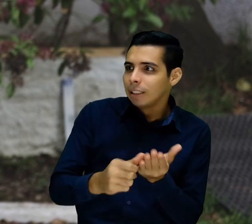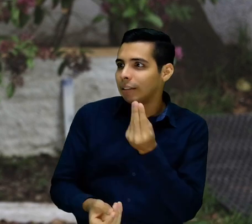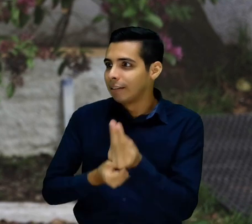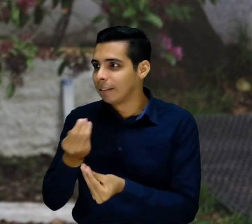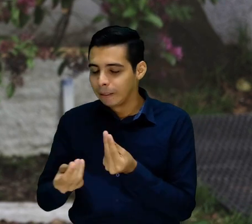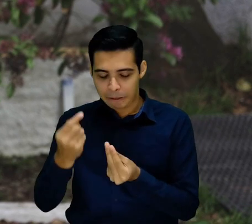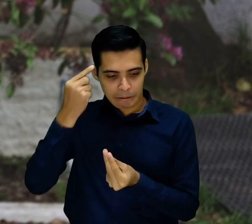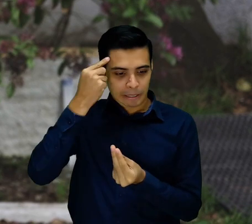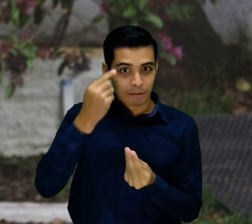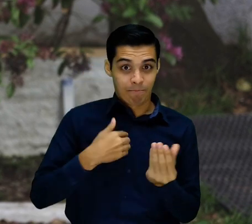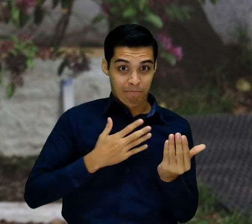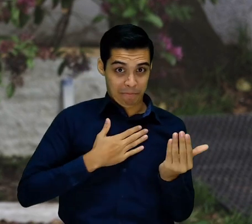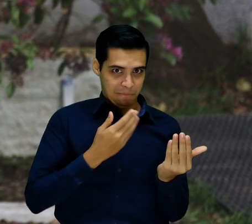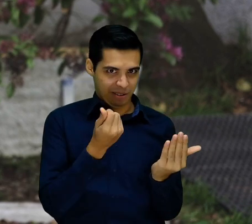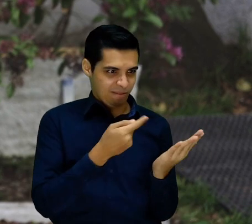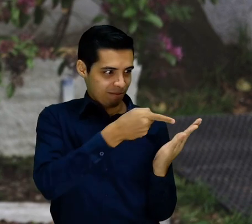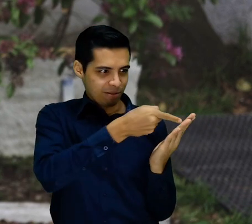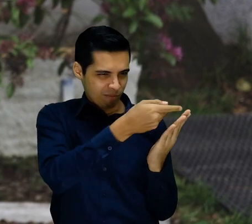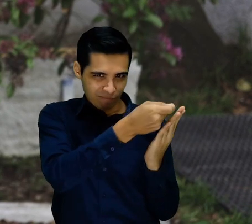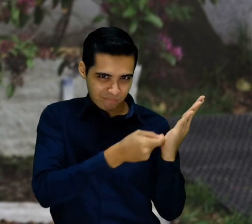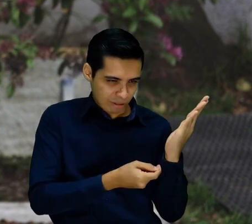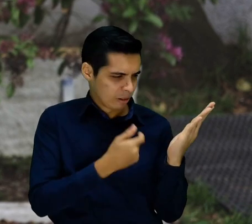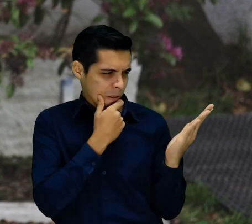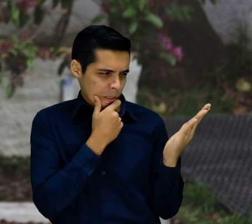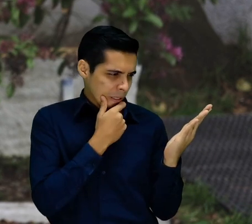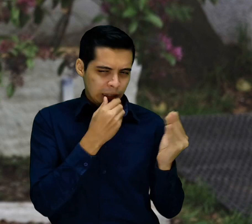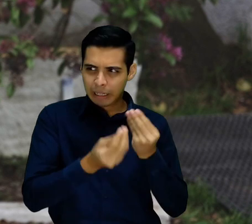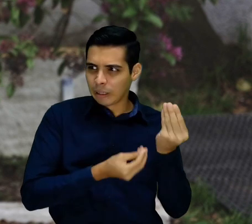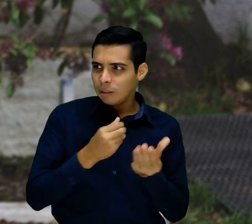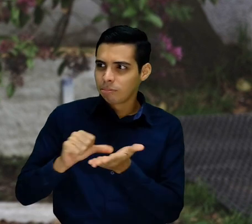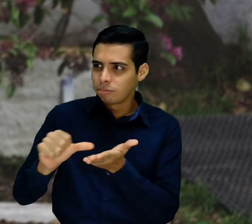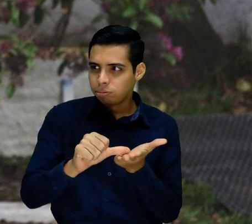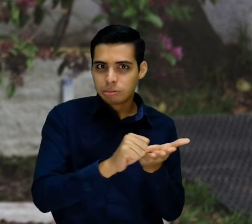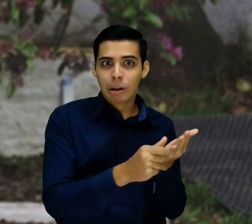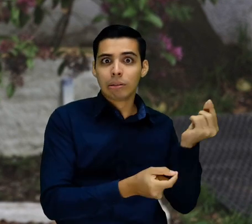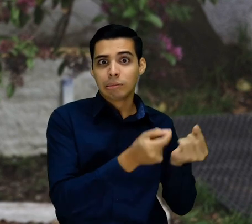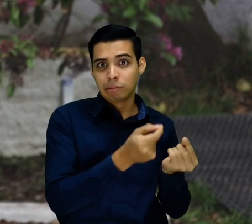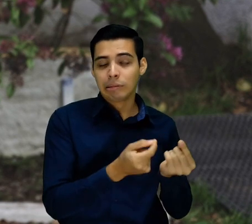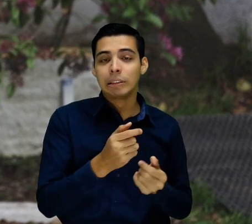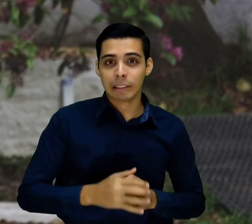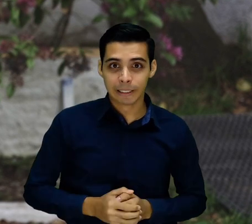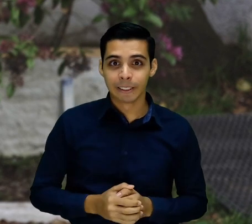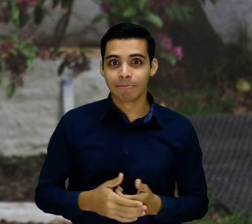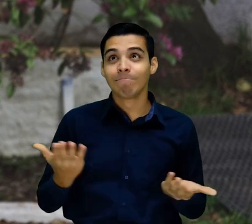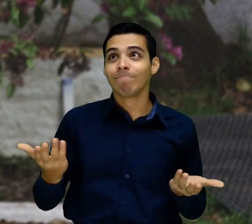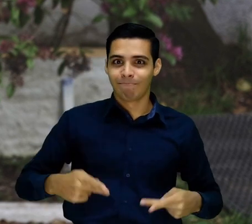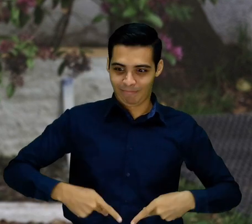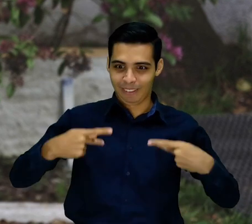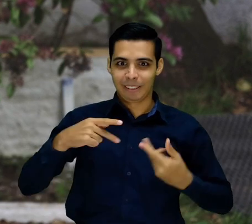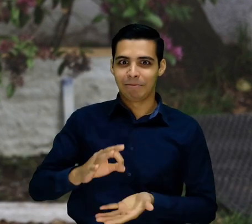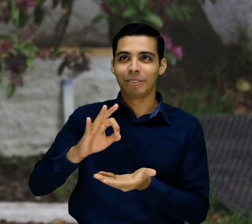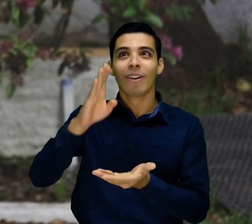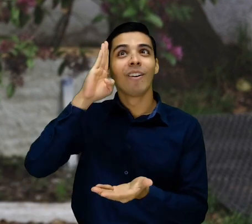alguna, a tomar decisiones que tienen que ver con nuestro recurso económico. Y esto influye de manera trascendente en la calidad de vida